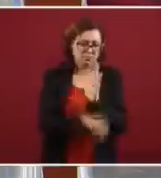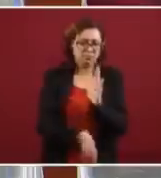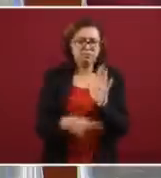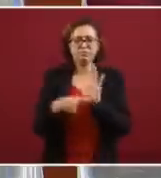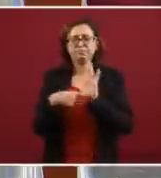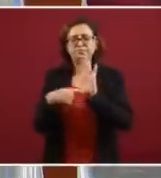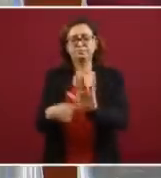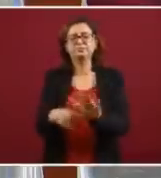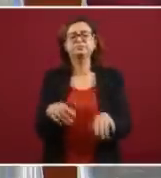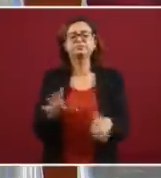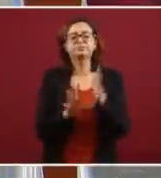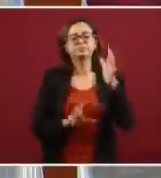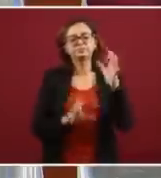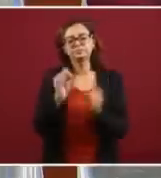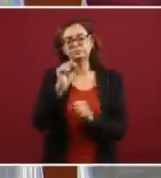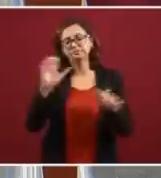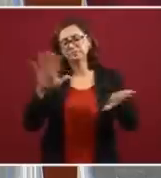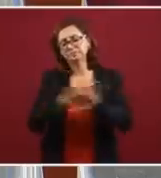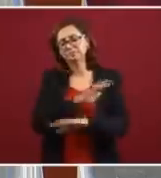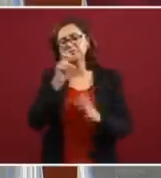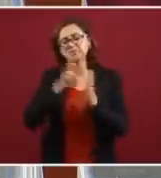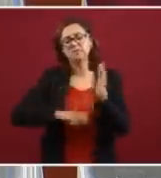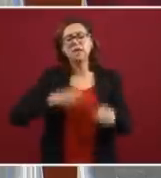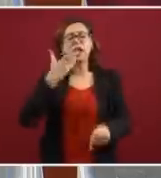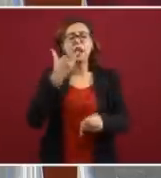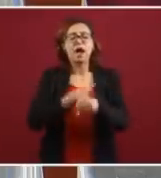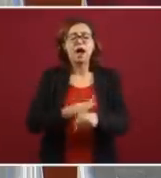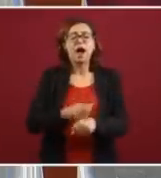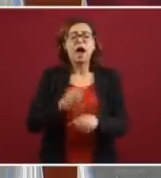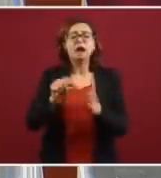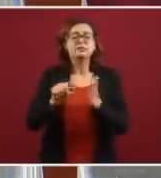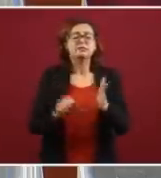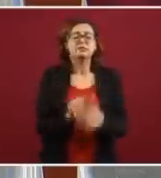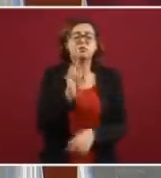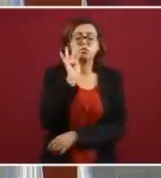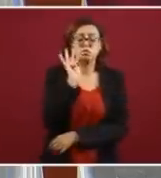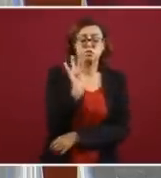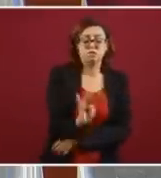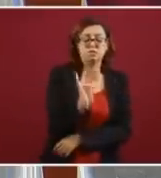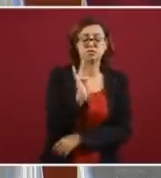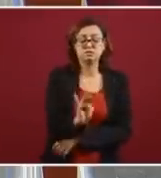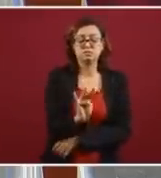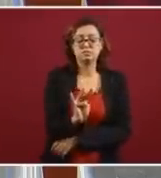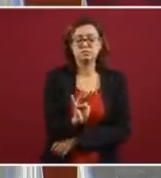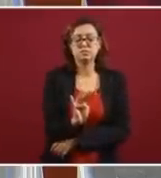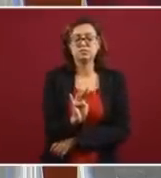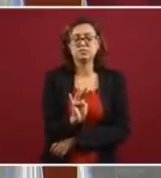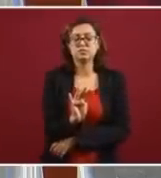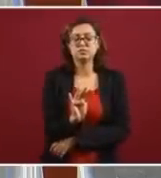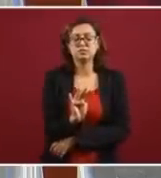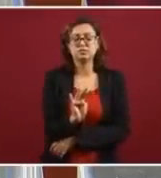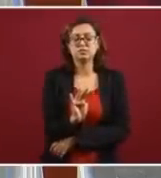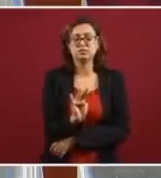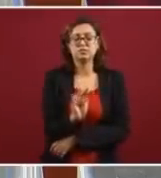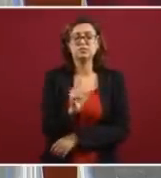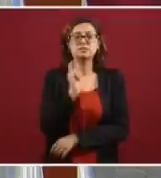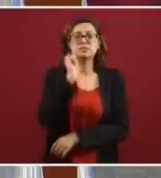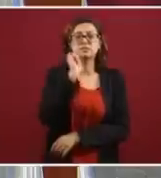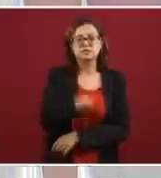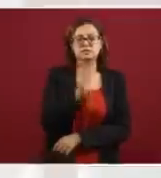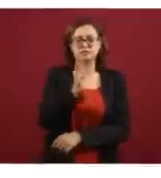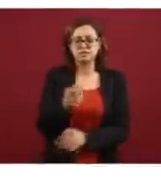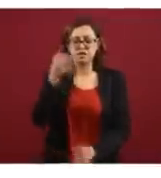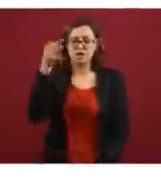La modificación al artículo 19 que nos permite cerrar la llamada puerta